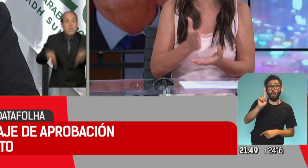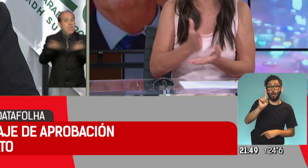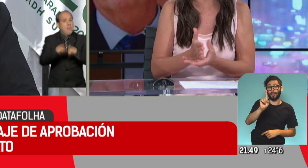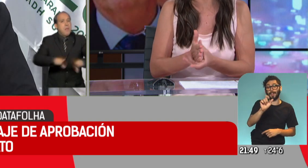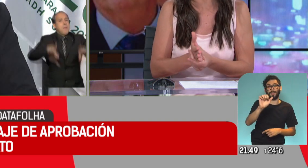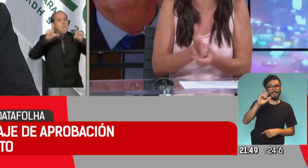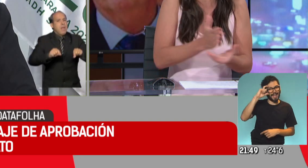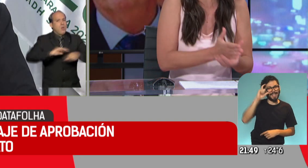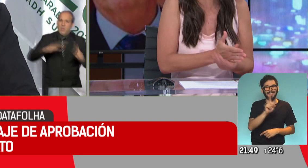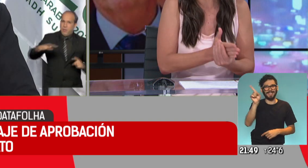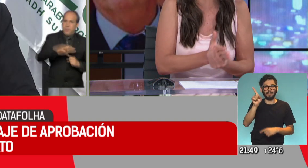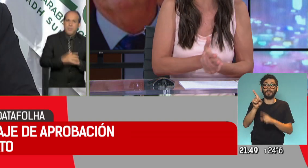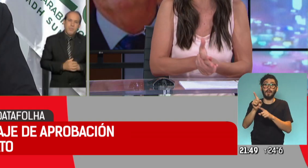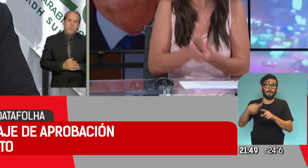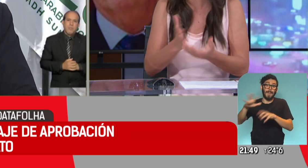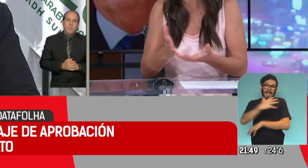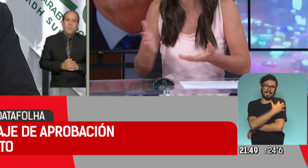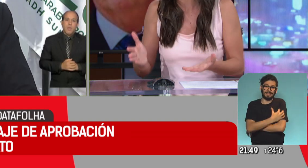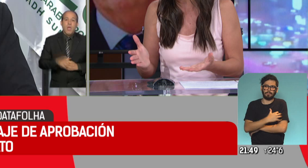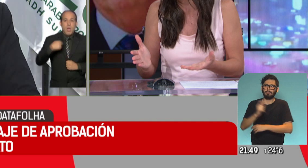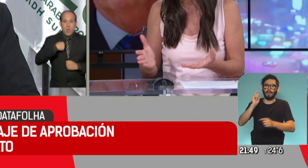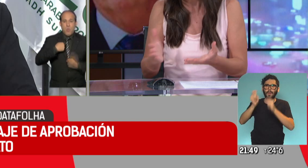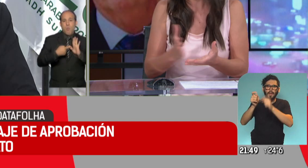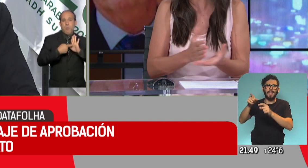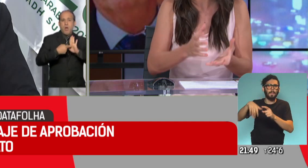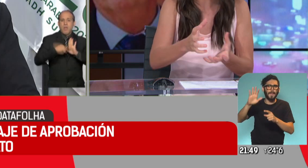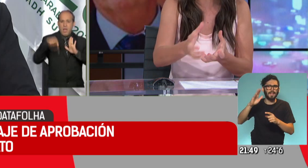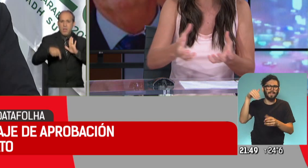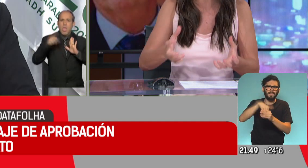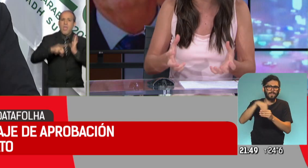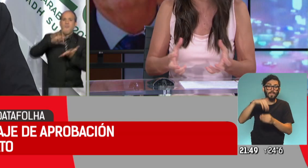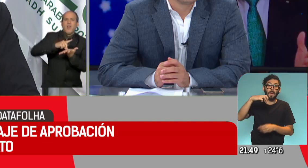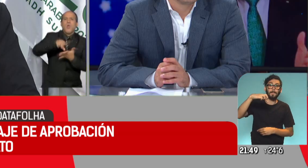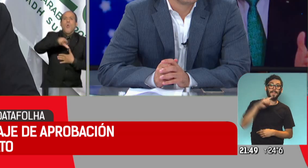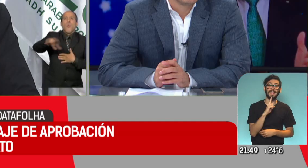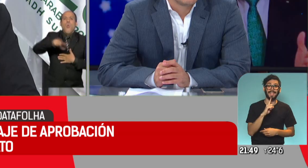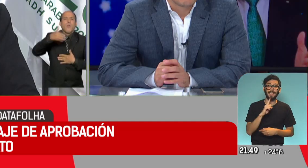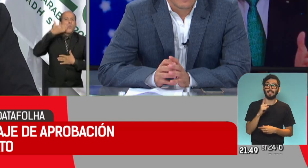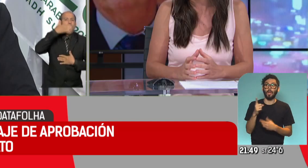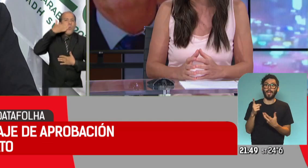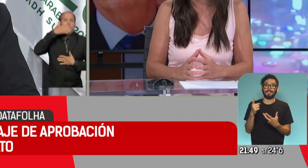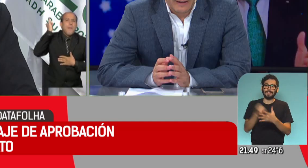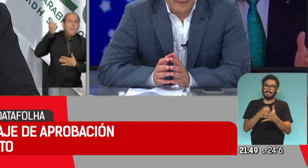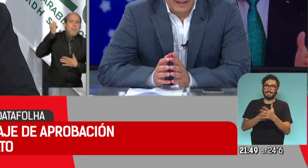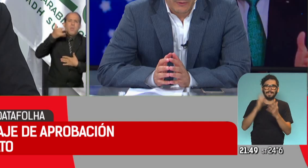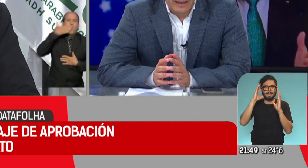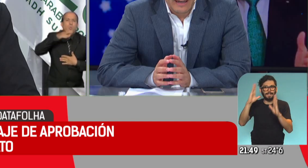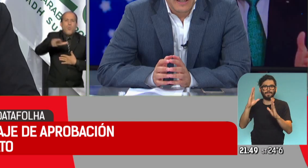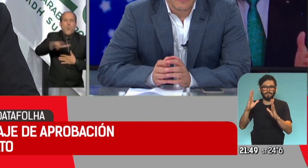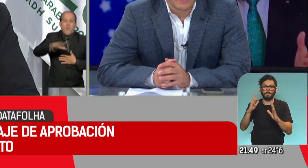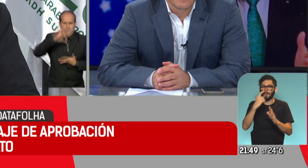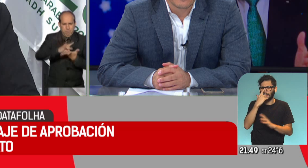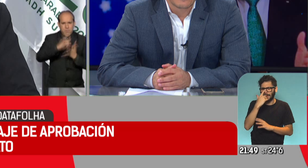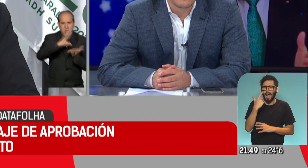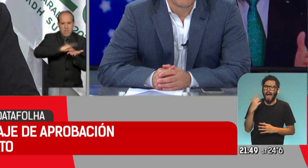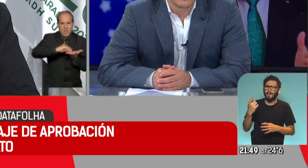un sector que históricamente, sobre todo en las últimas elecciones, vota al PT, ¿no? Entonces, logró llegar a ese sector. Habrá que recurrir al